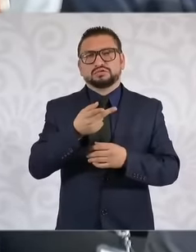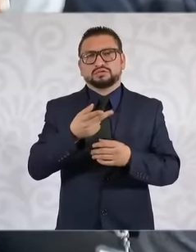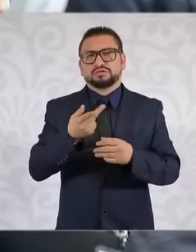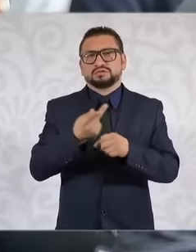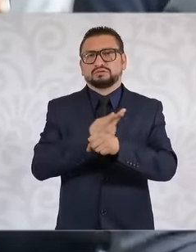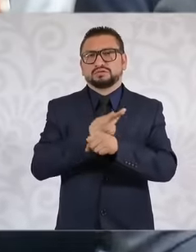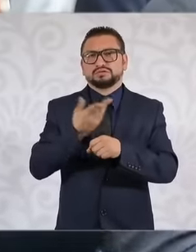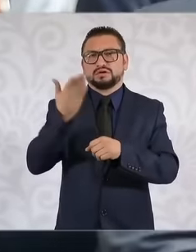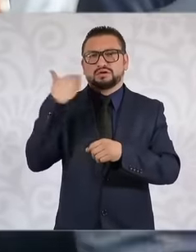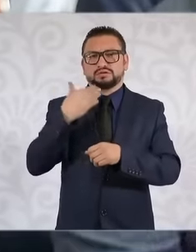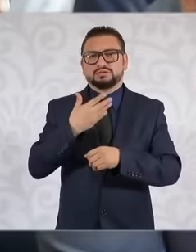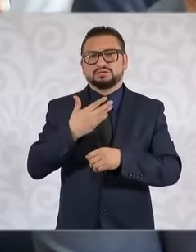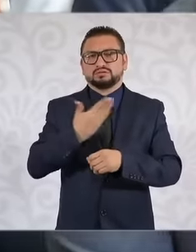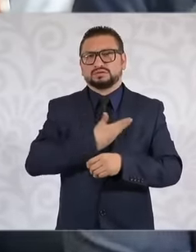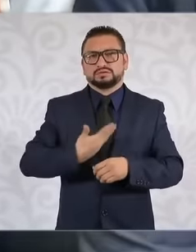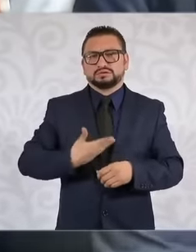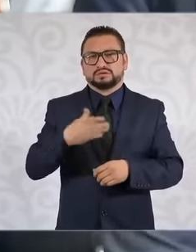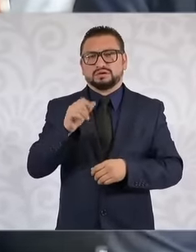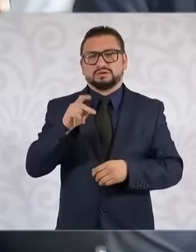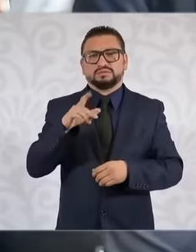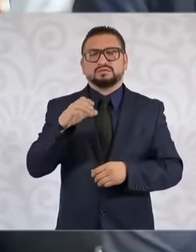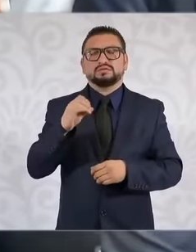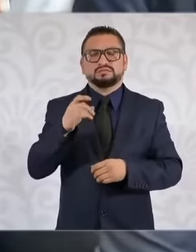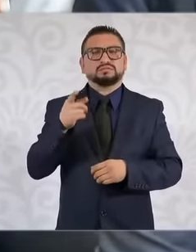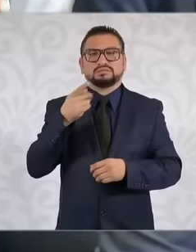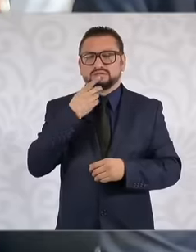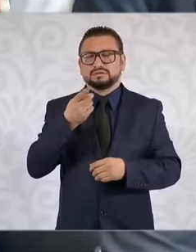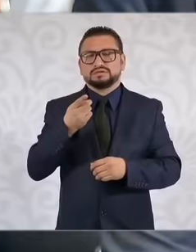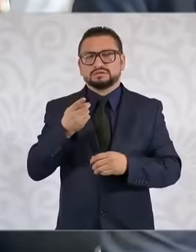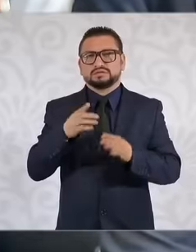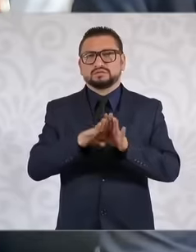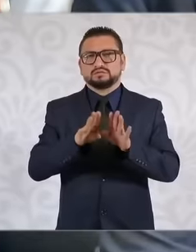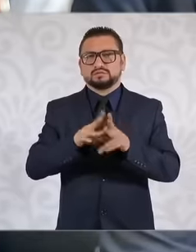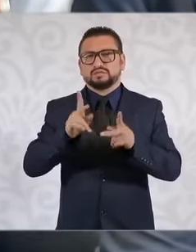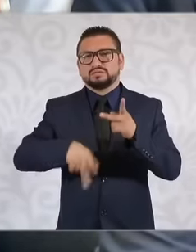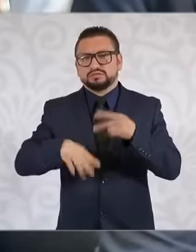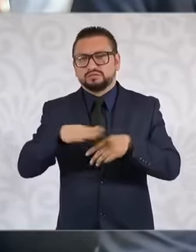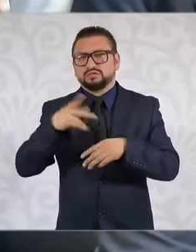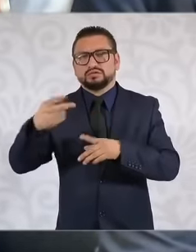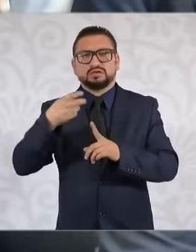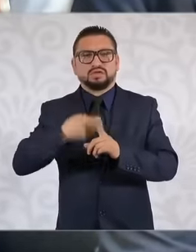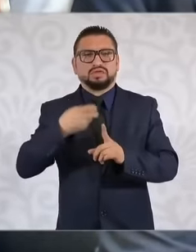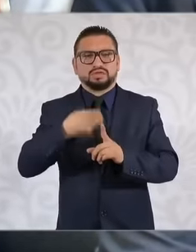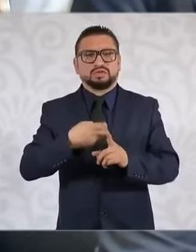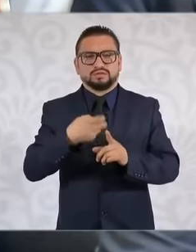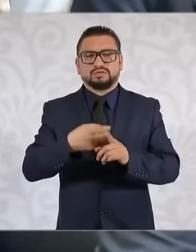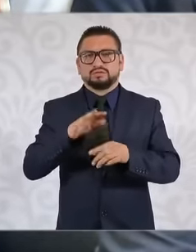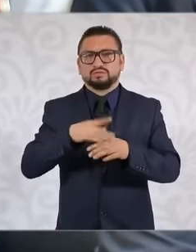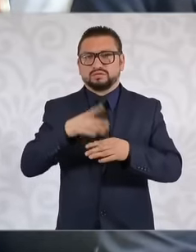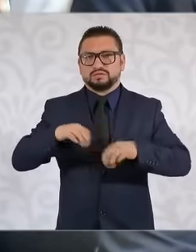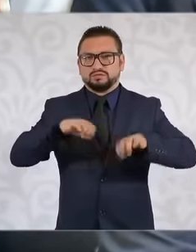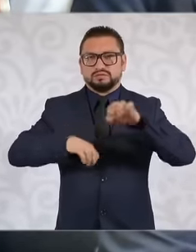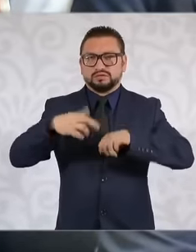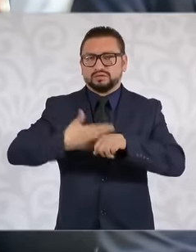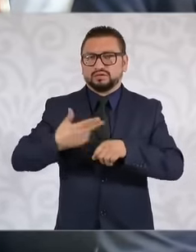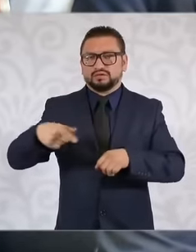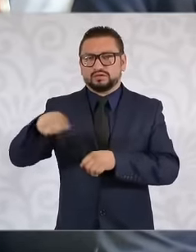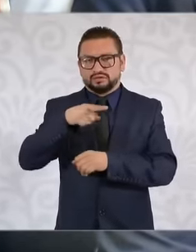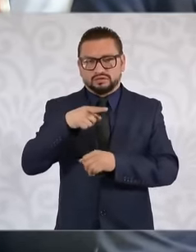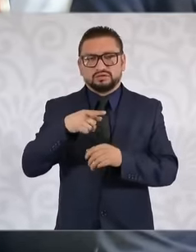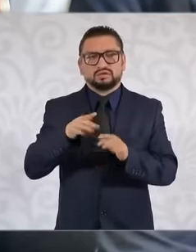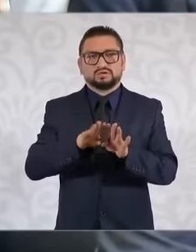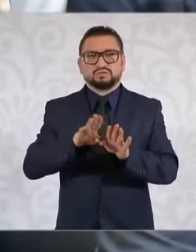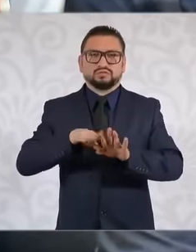entonces con lo que decía el presidente, el expresidente, respecto a que esta pausa fue por las críticas que hacían los embajadores de ambos países